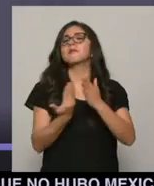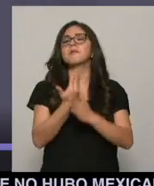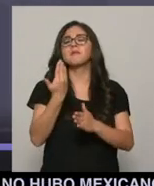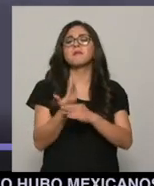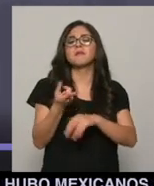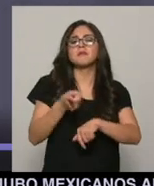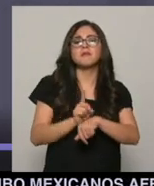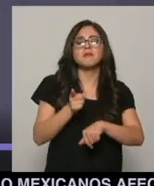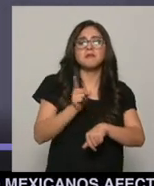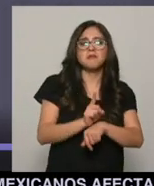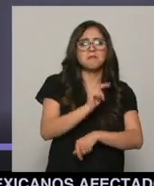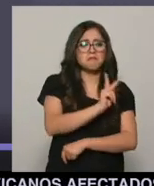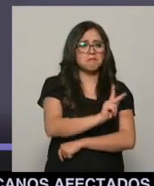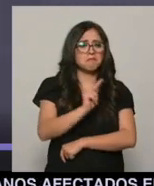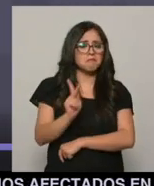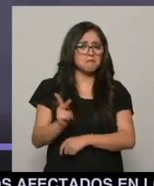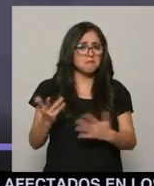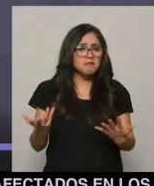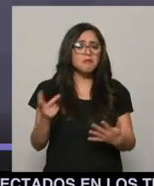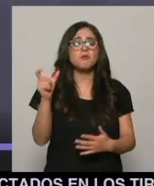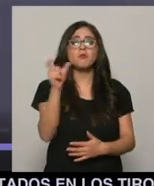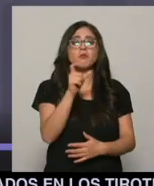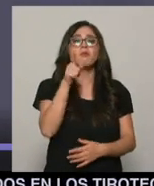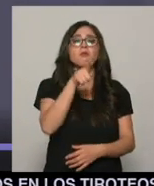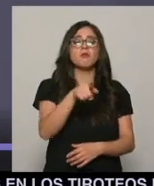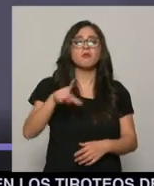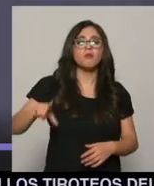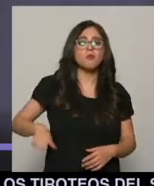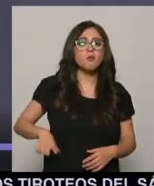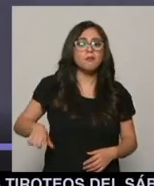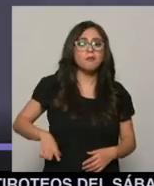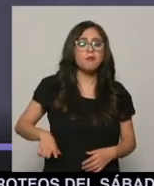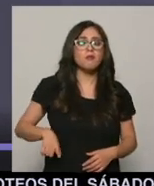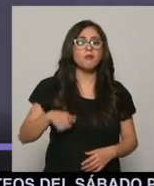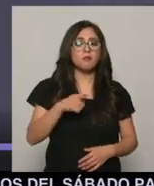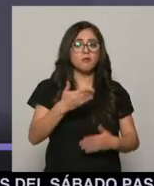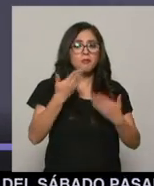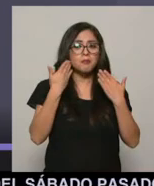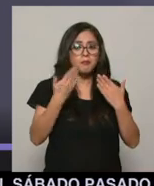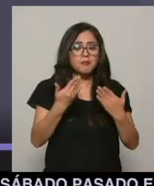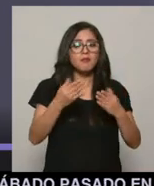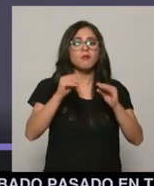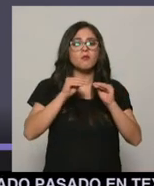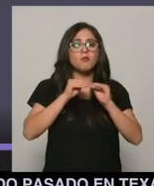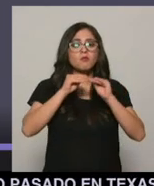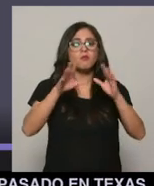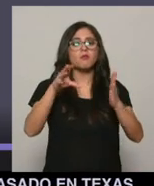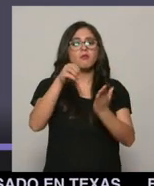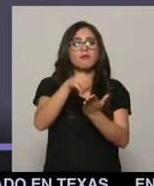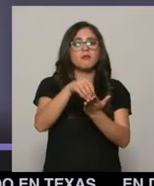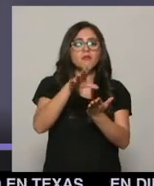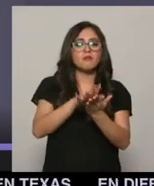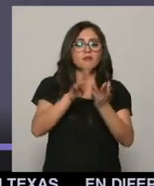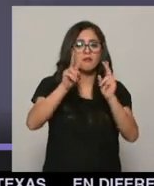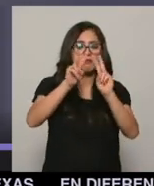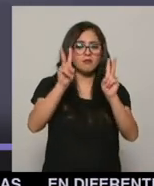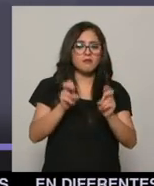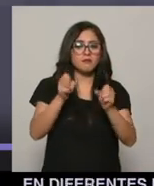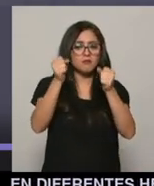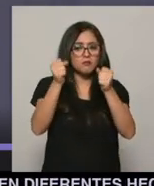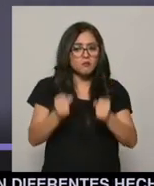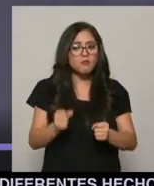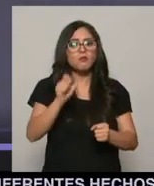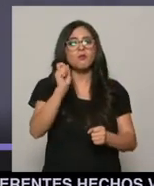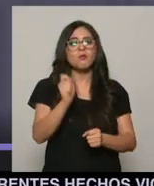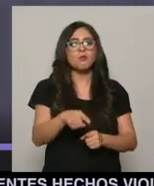celebrar cuando un gobierno no logra tener, digamos, buenas notas en temas de seguridad y de crecimiento económico.